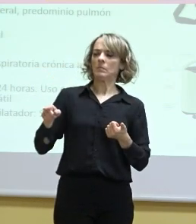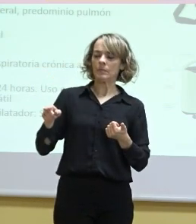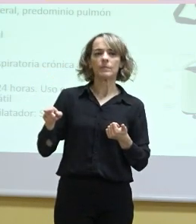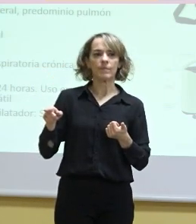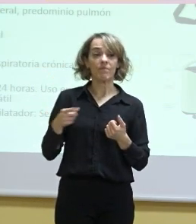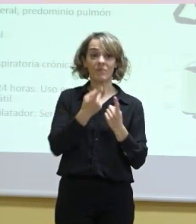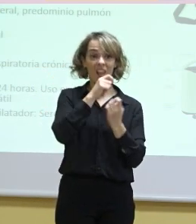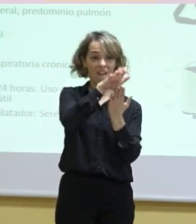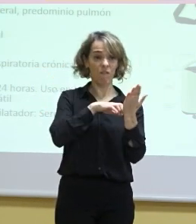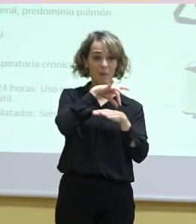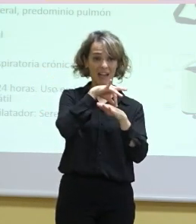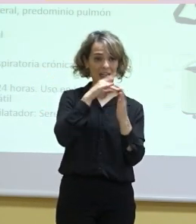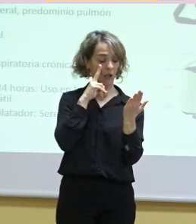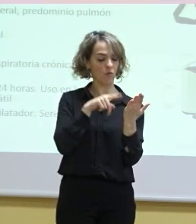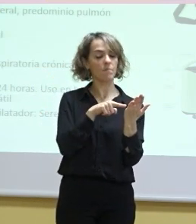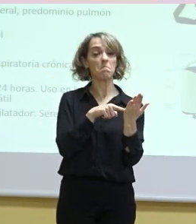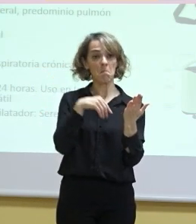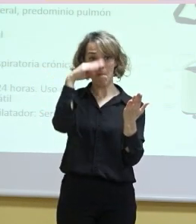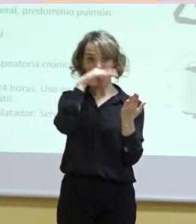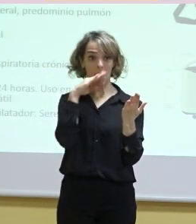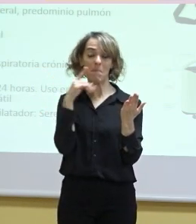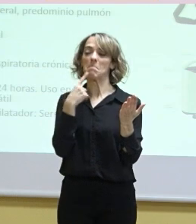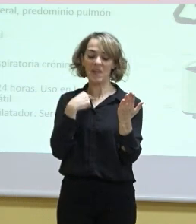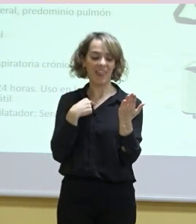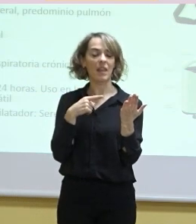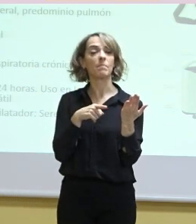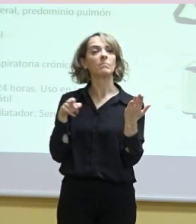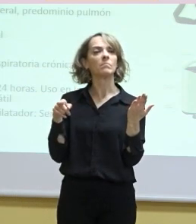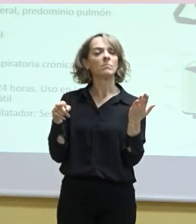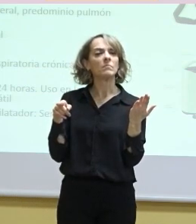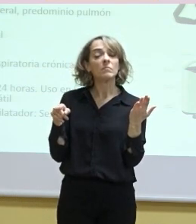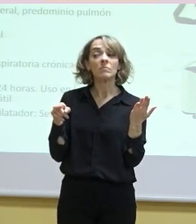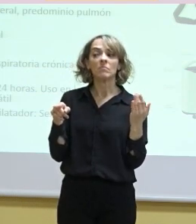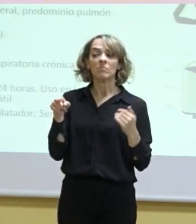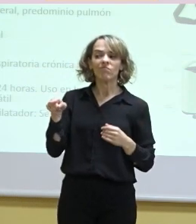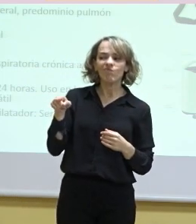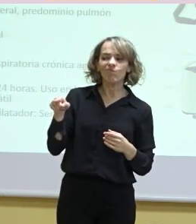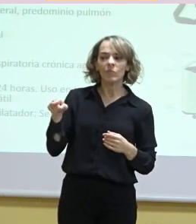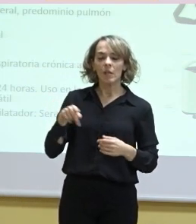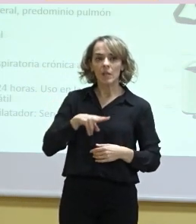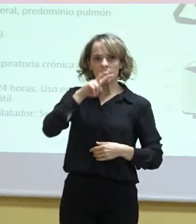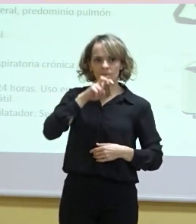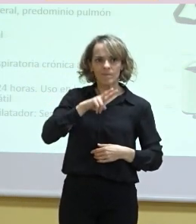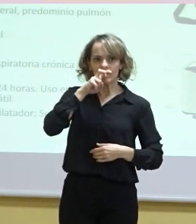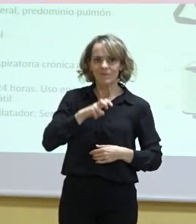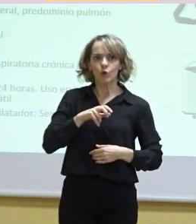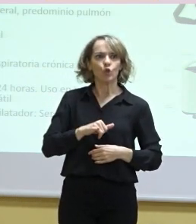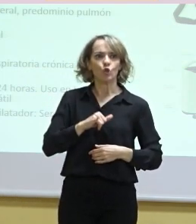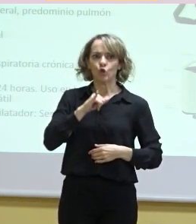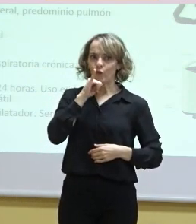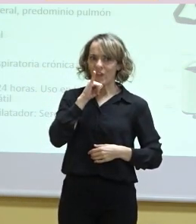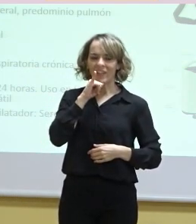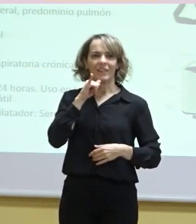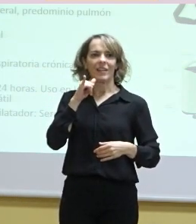En el informe clínico, los padres me indican que aparece que el paciente tiene insuficiencia respiratoria crónica